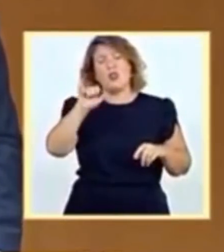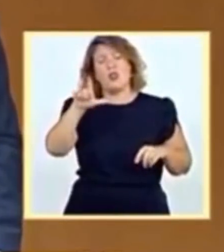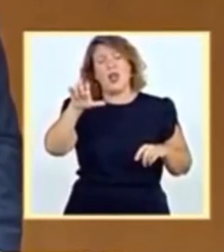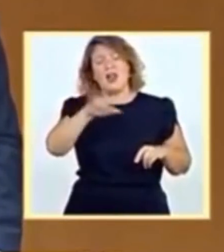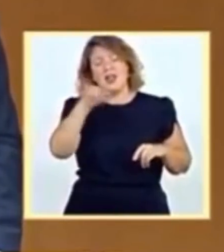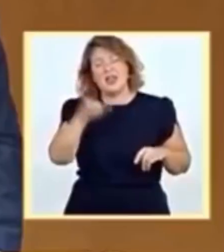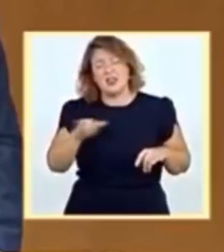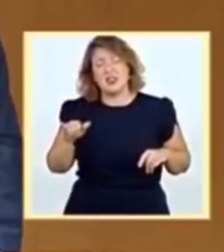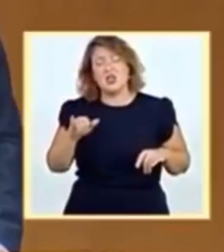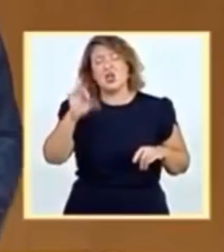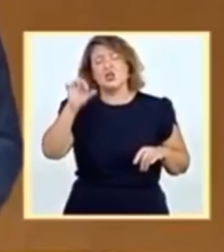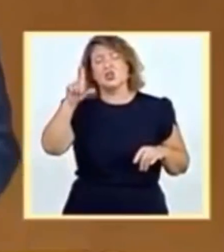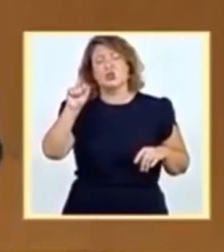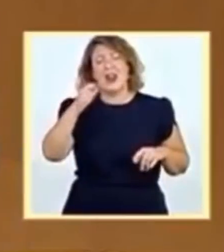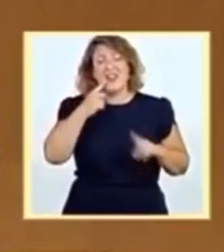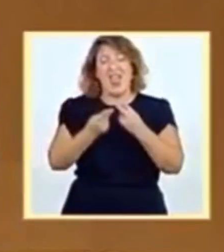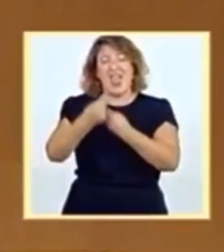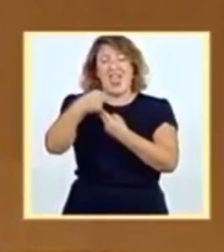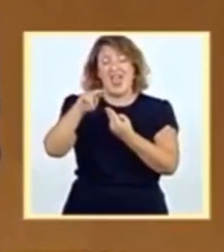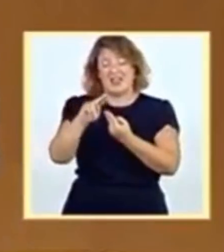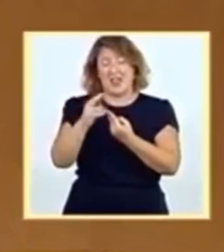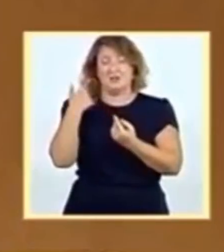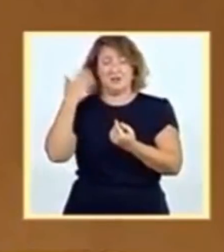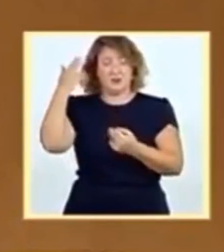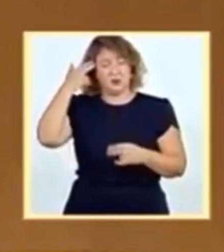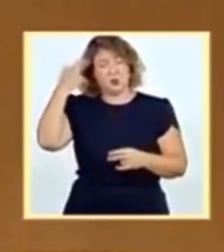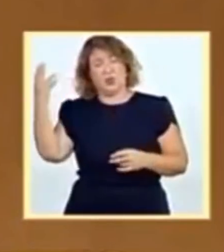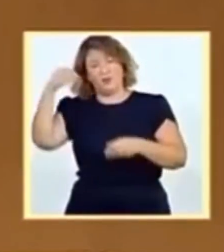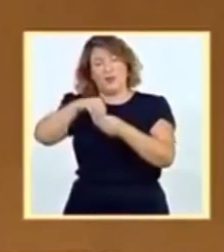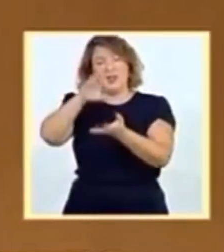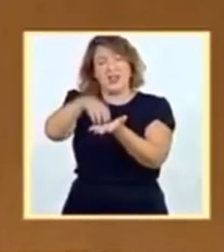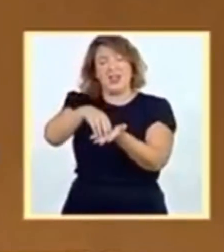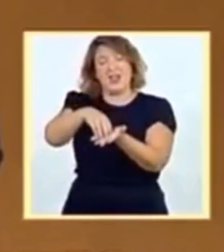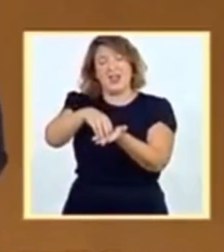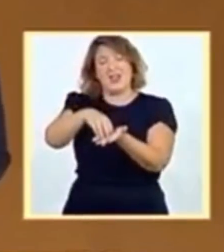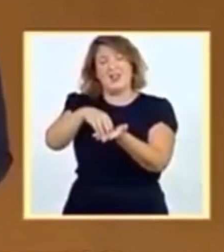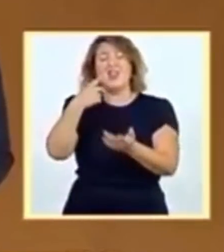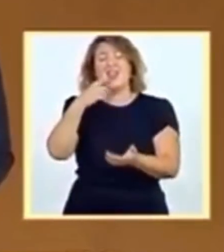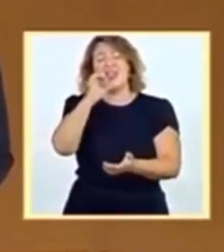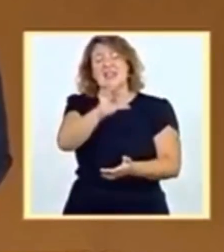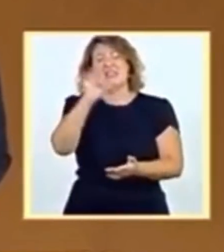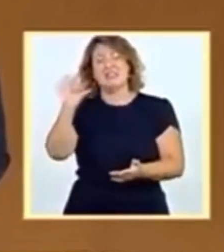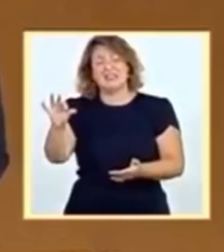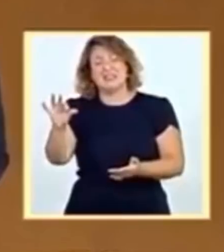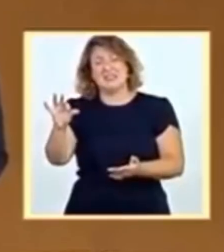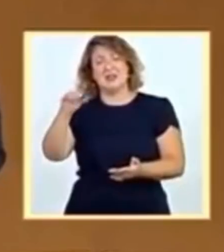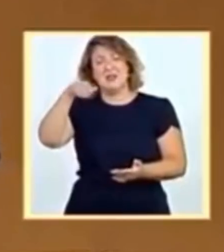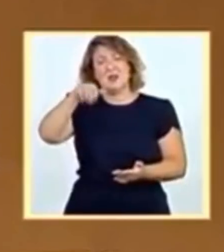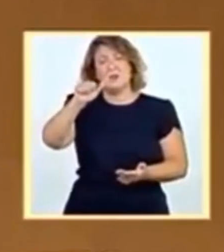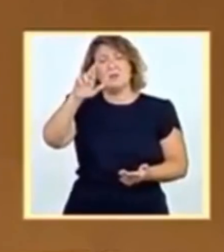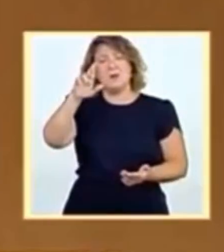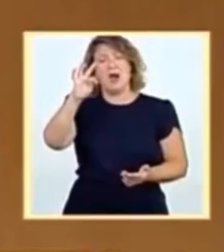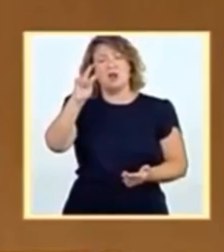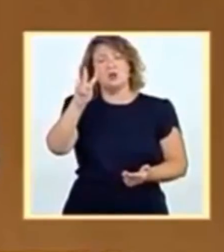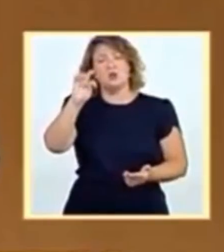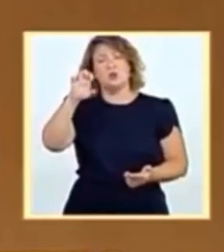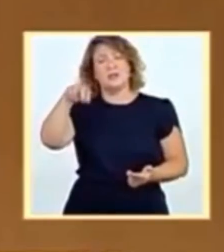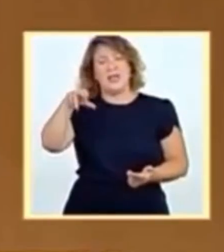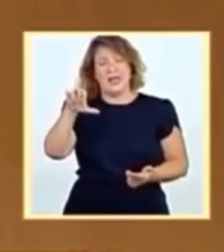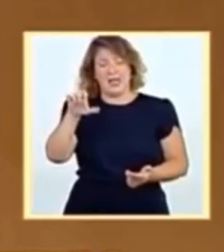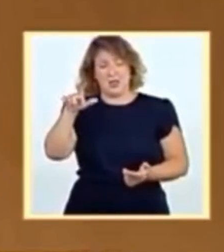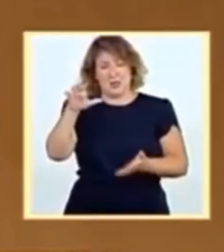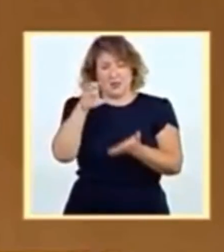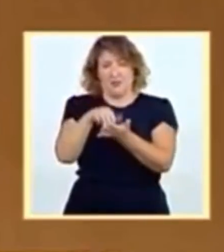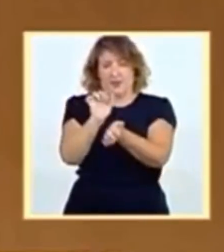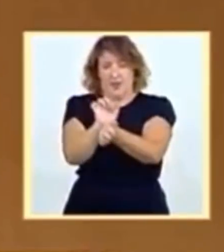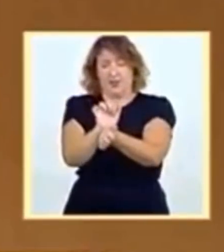banda ETA, que se suicidó la semana pasada en la cárcel Donostiarra de Martutene, ¿no? Y quiero, antes que nada,